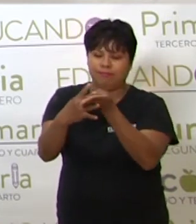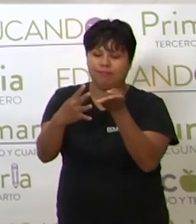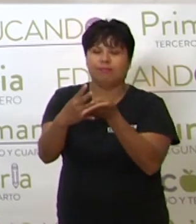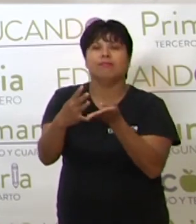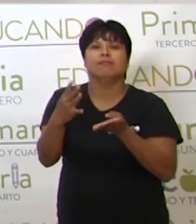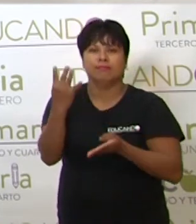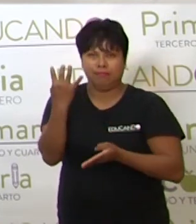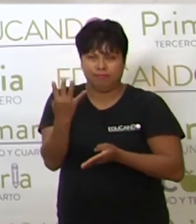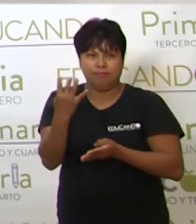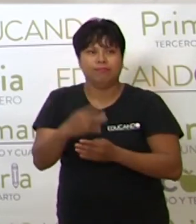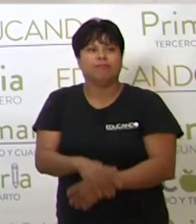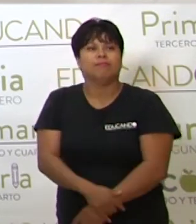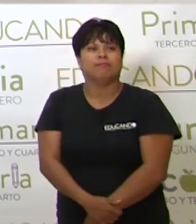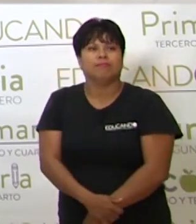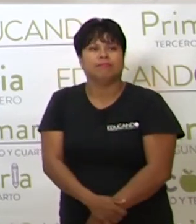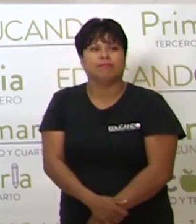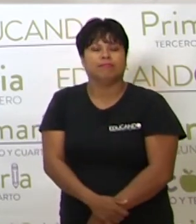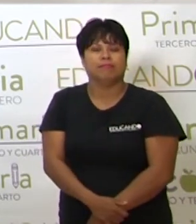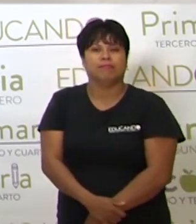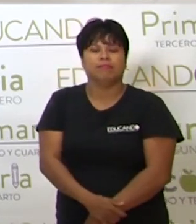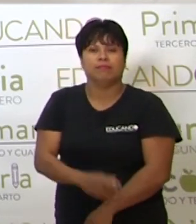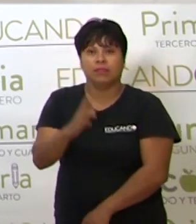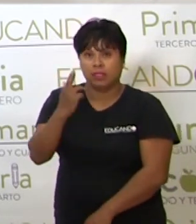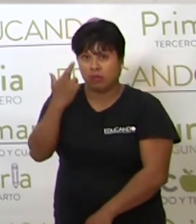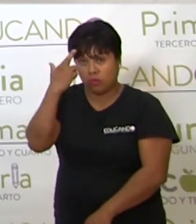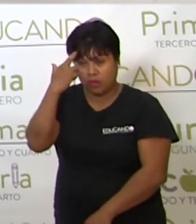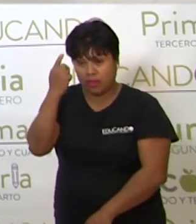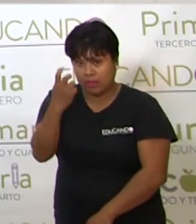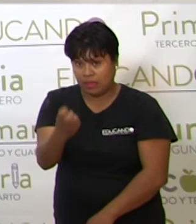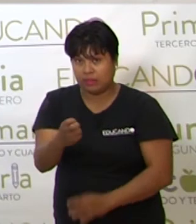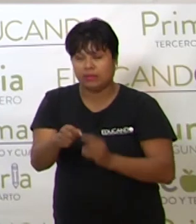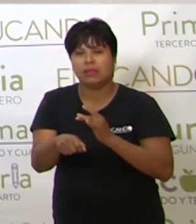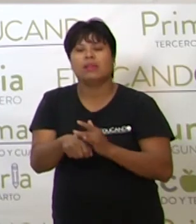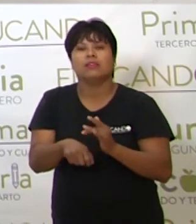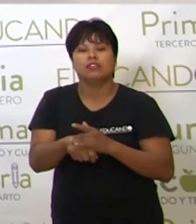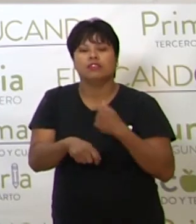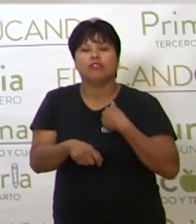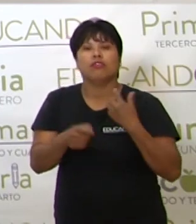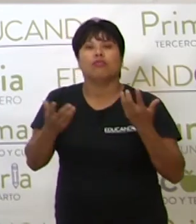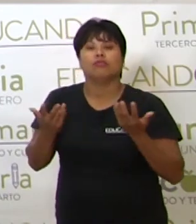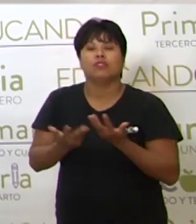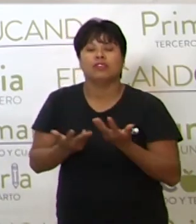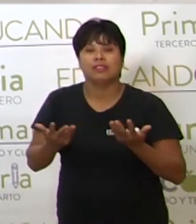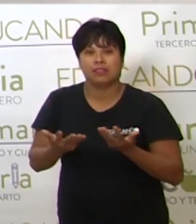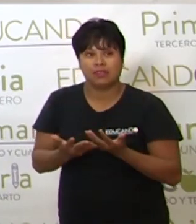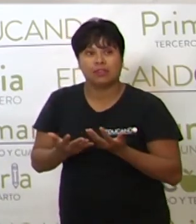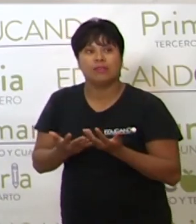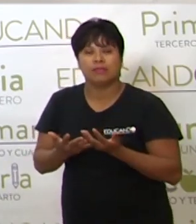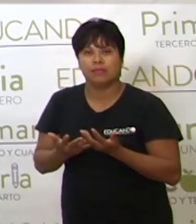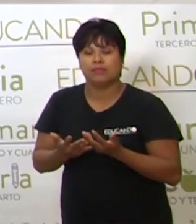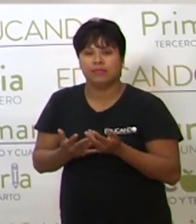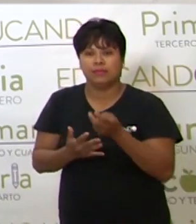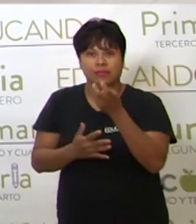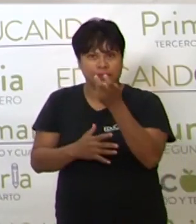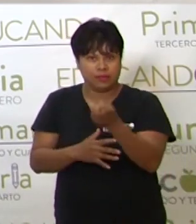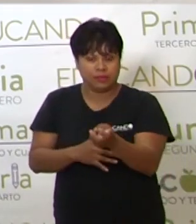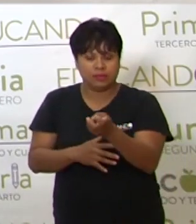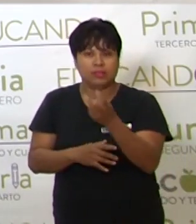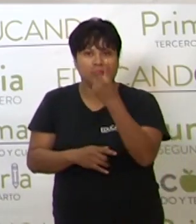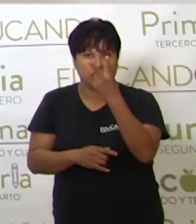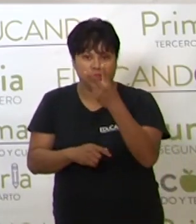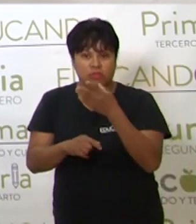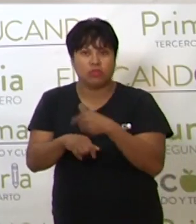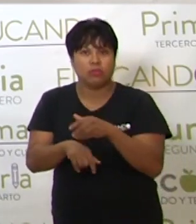dividirlo ahora sí recuerden que este queso estoy funcionando estos estas dos